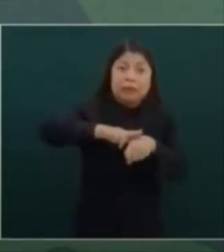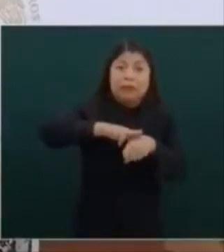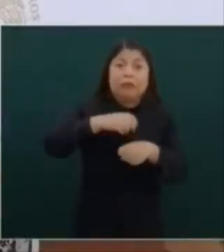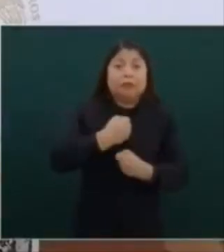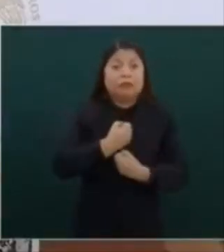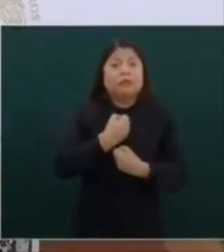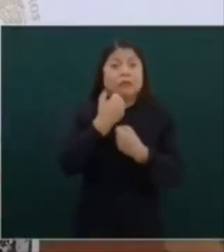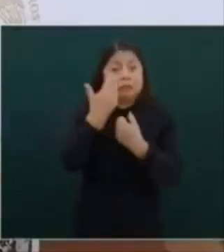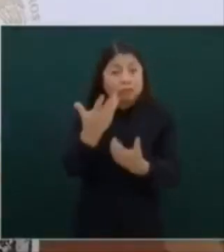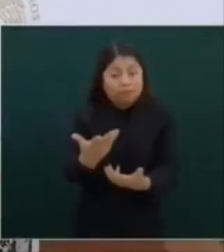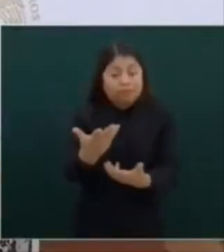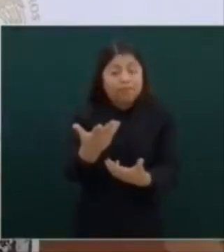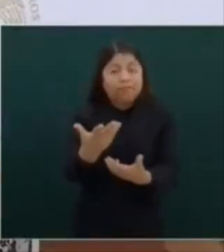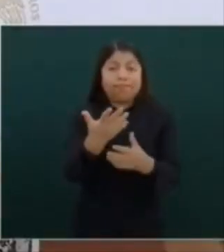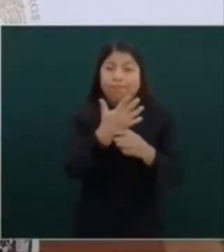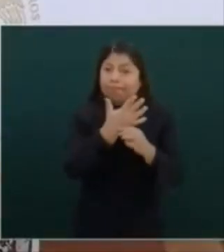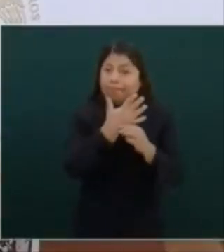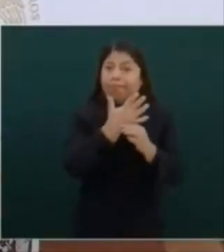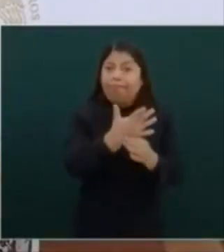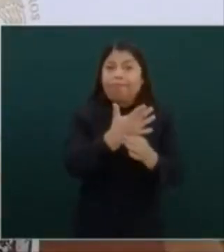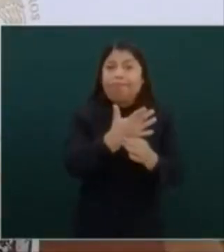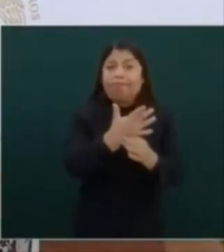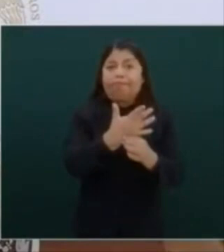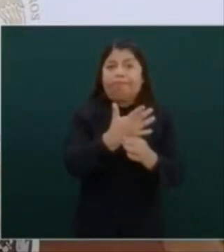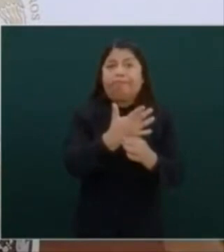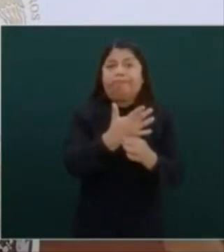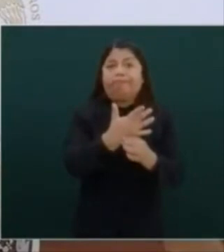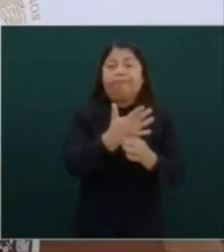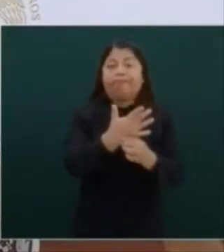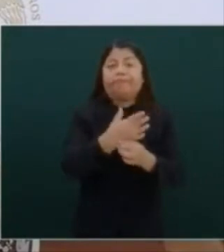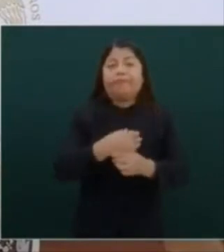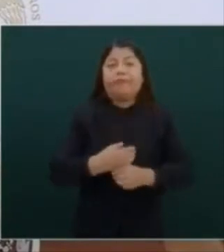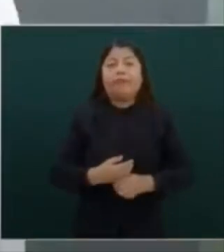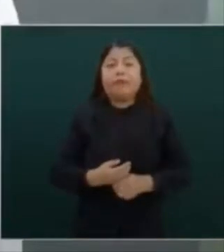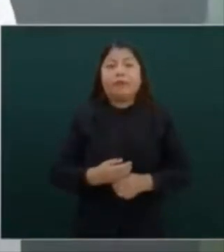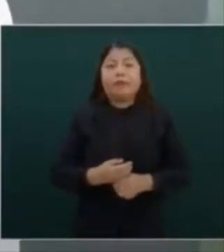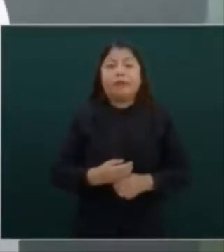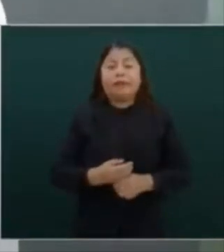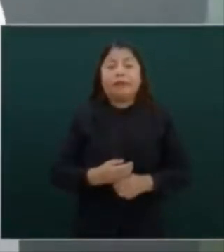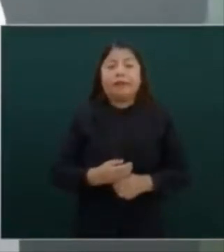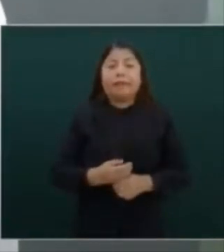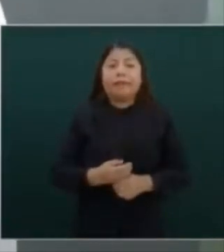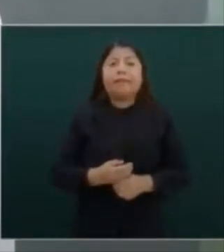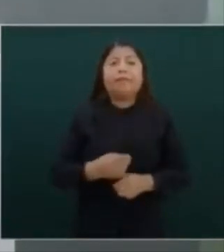Llegó a decir que no tenían ninguna duda